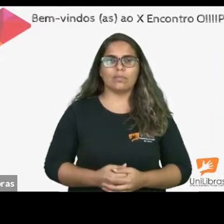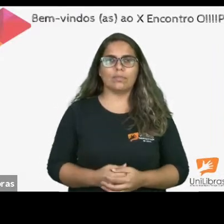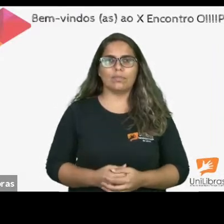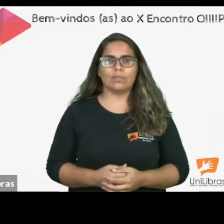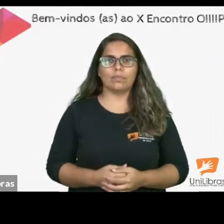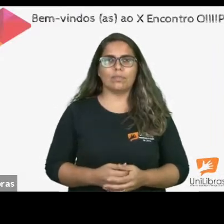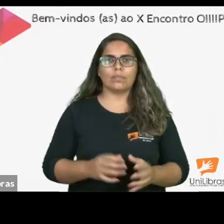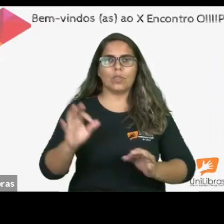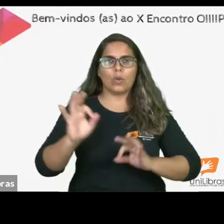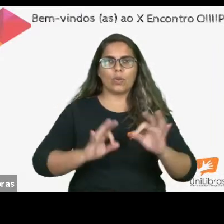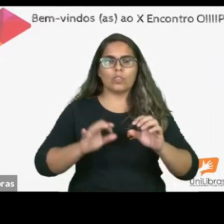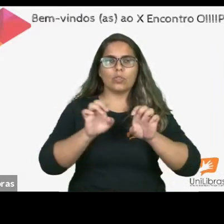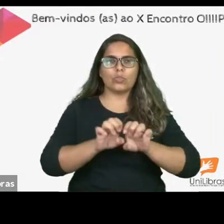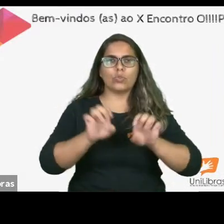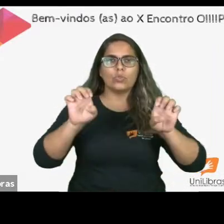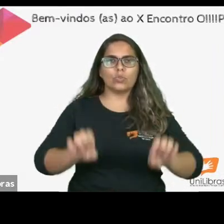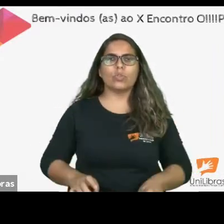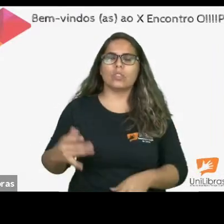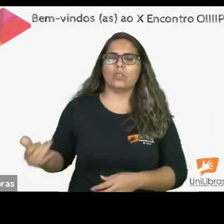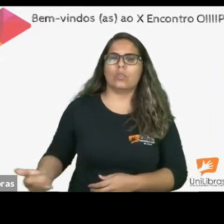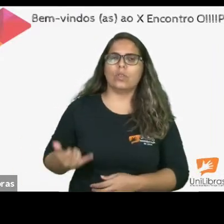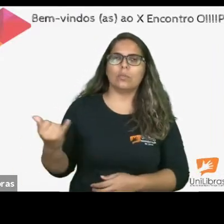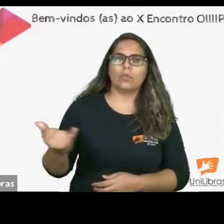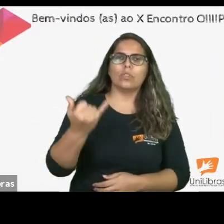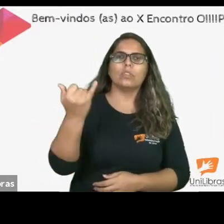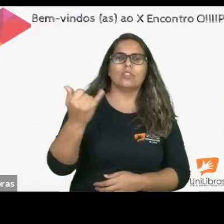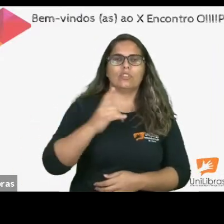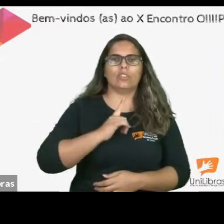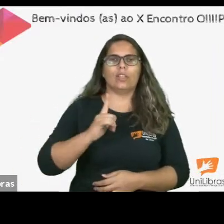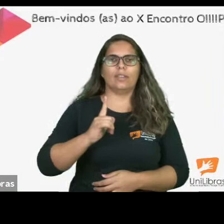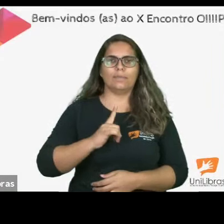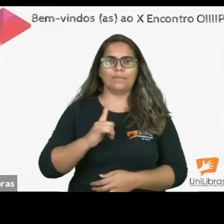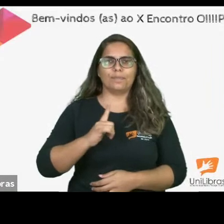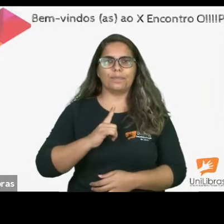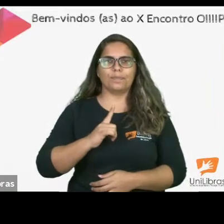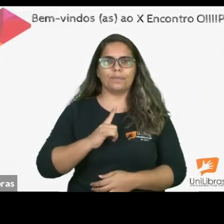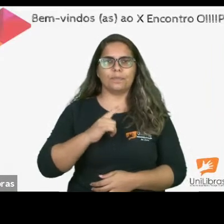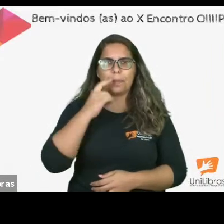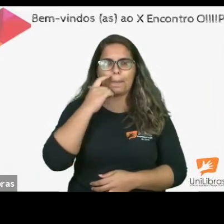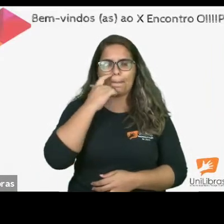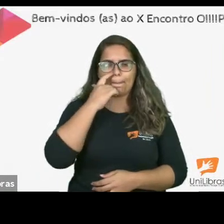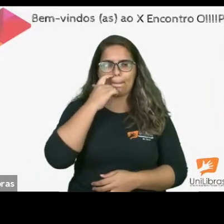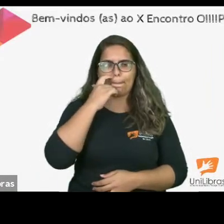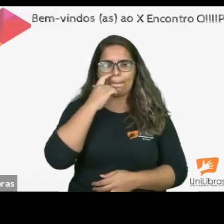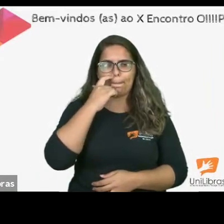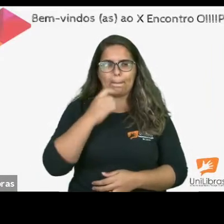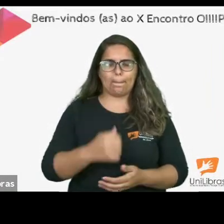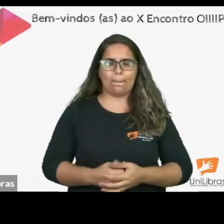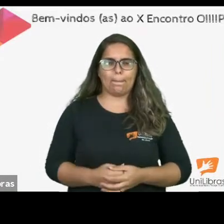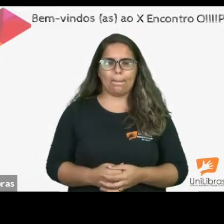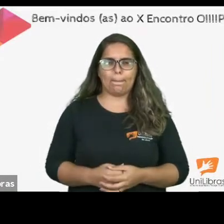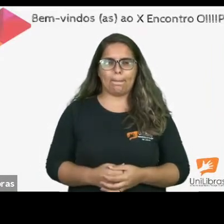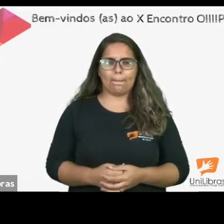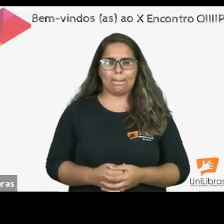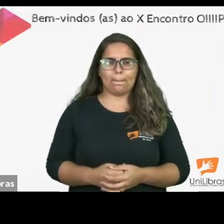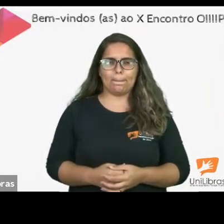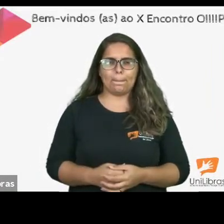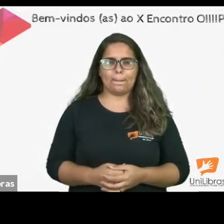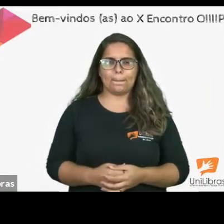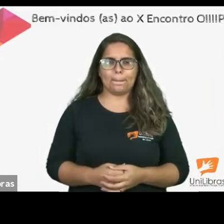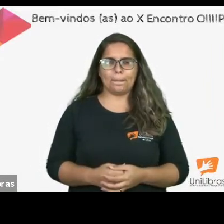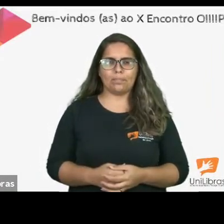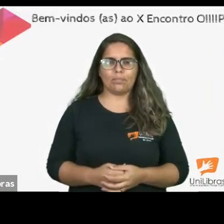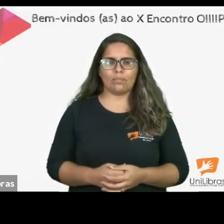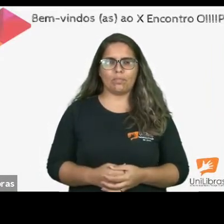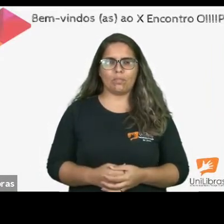Organización y estructura. Es muy importante esta distinción porque tiene que ver con lo que nosotros tres